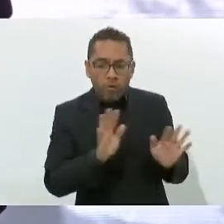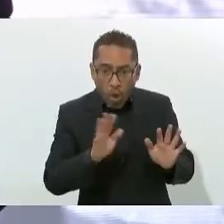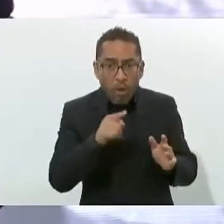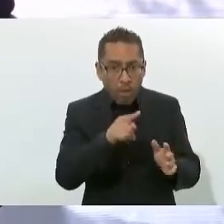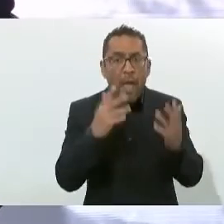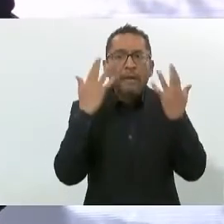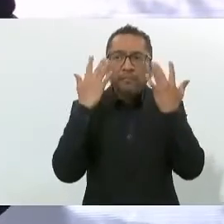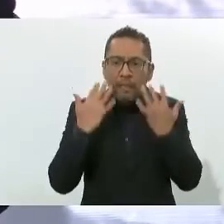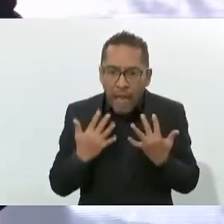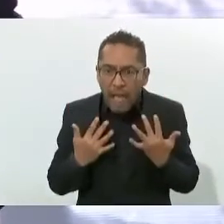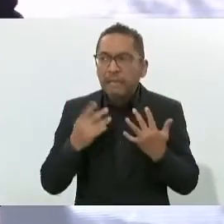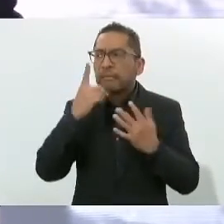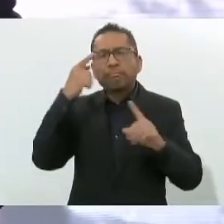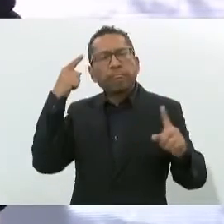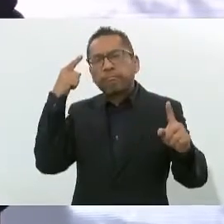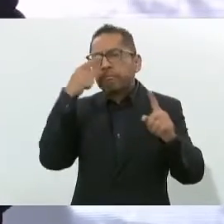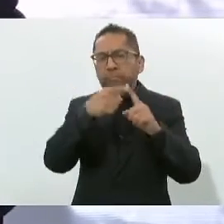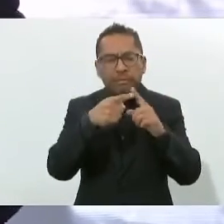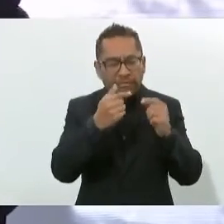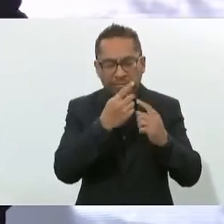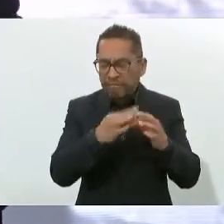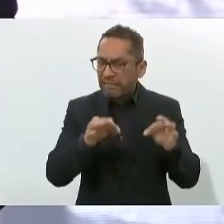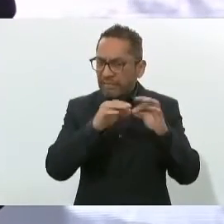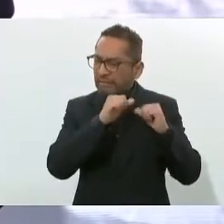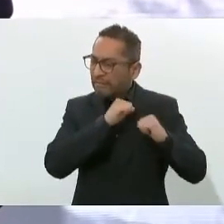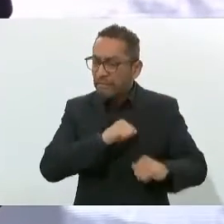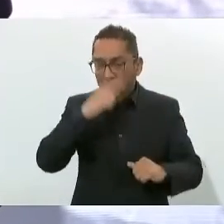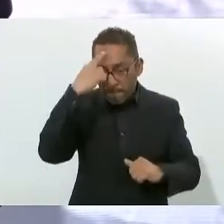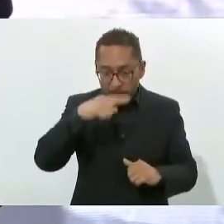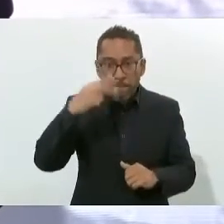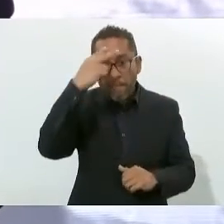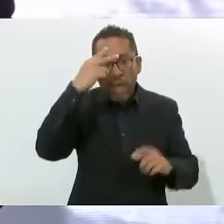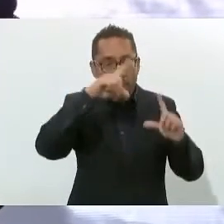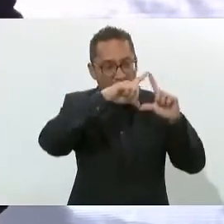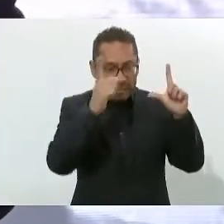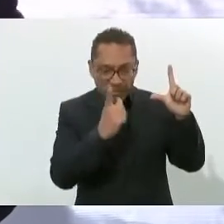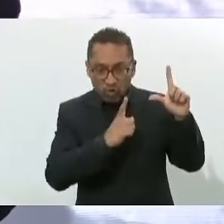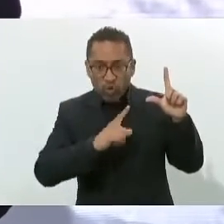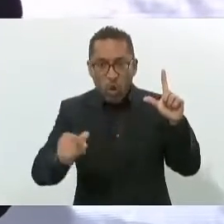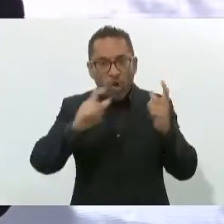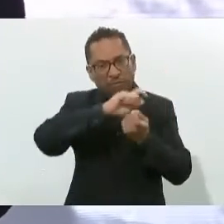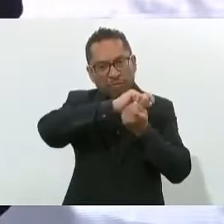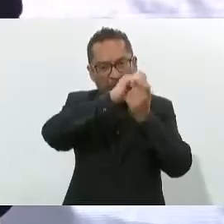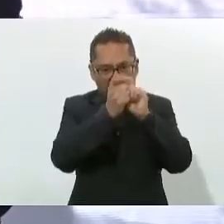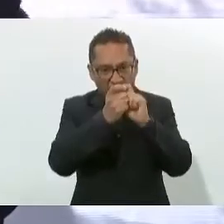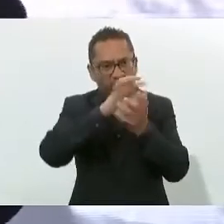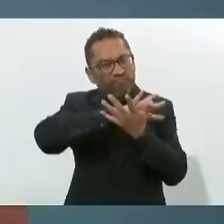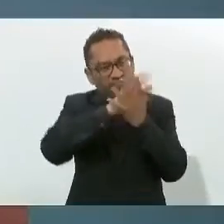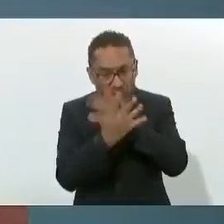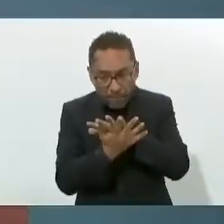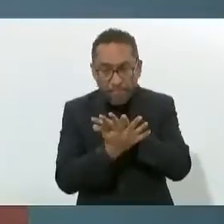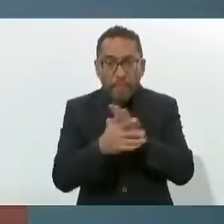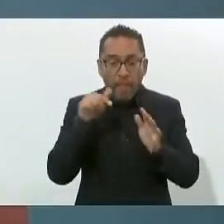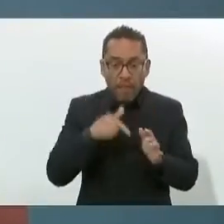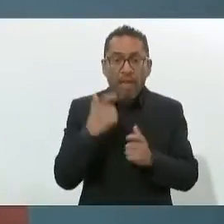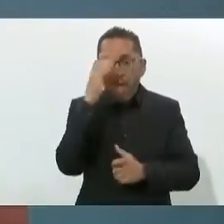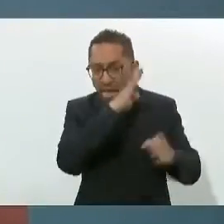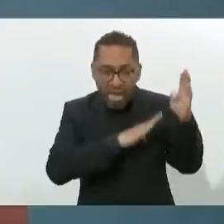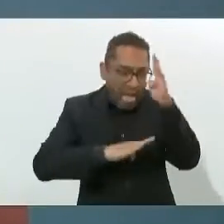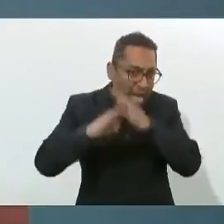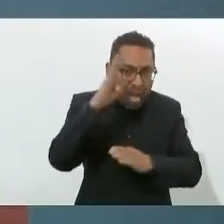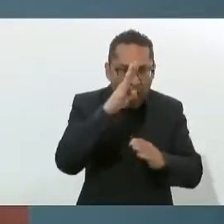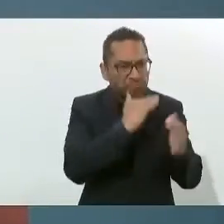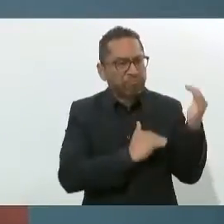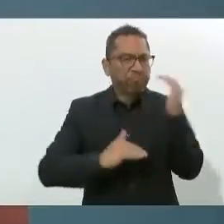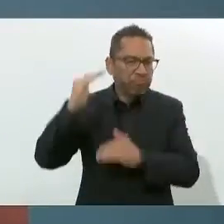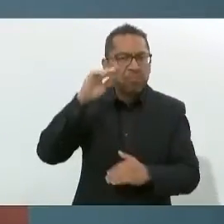el propósito principal de transformar al país, que vamos a salir de la crisis económica, vamos a enfrentar